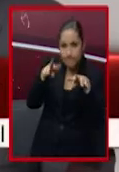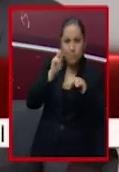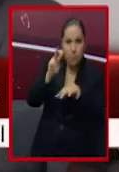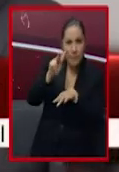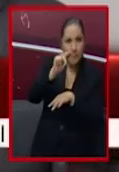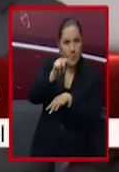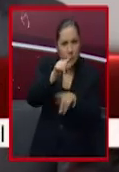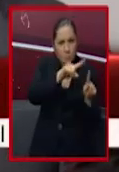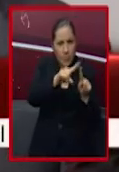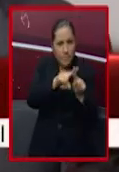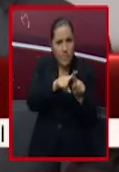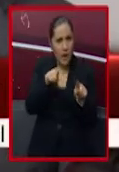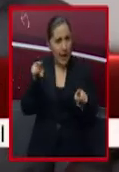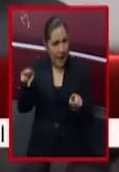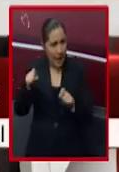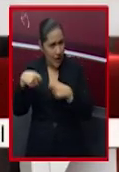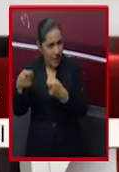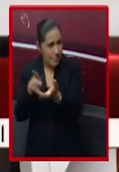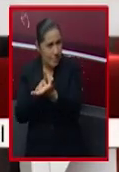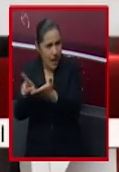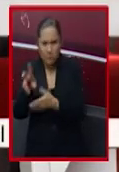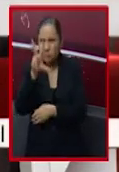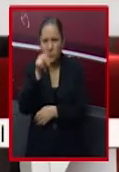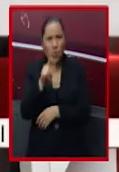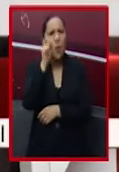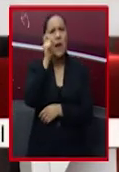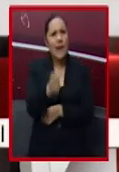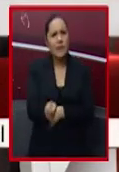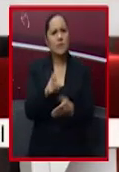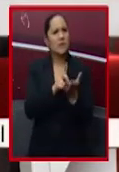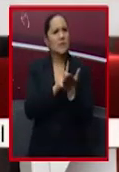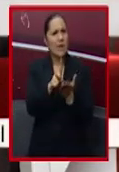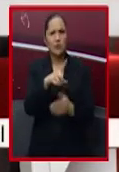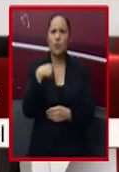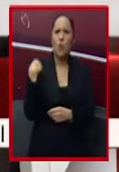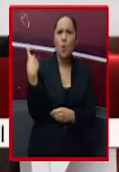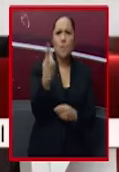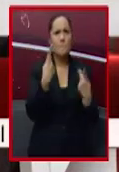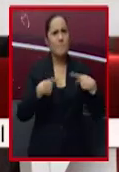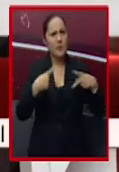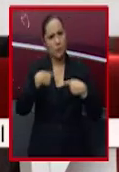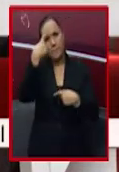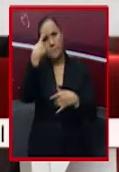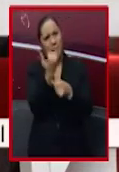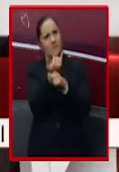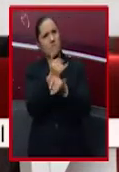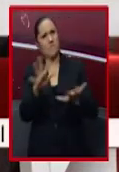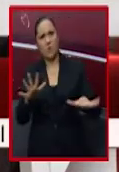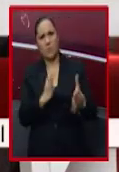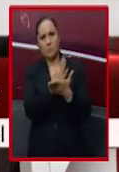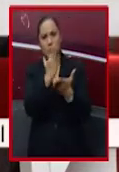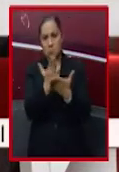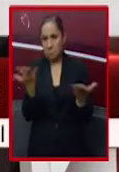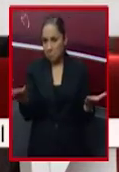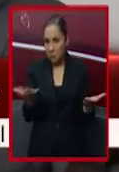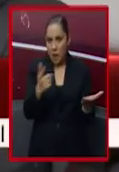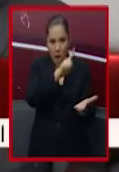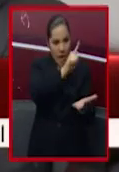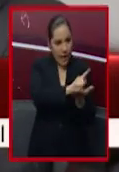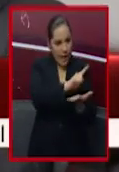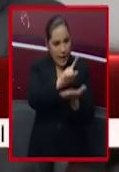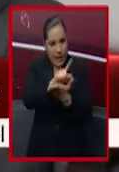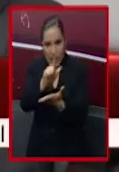Constitución, son parte del derecho humano a la información y, por ende, cualquier regulación debe